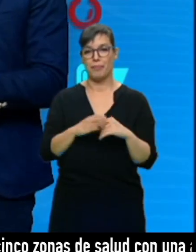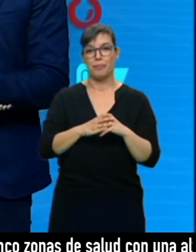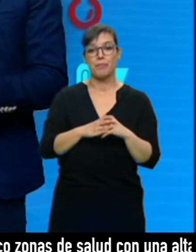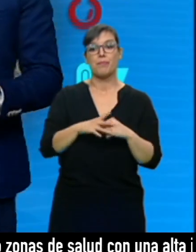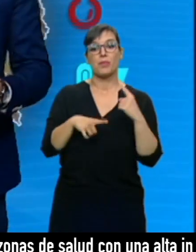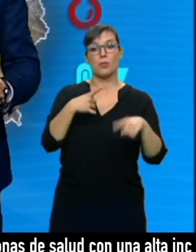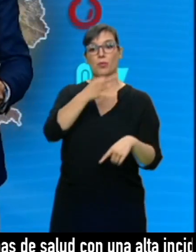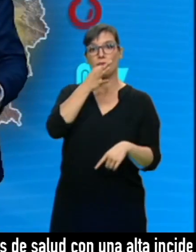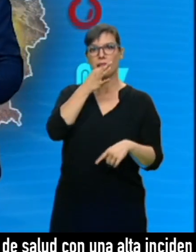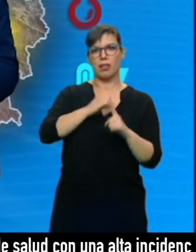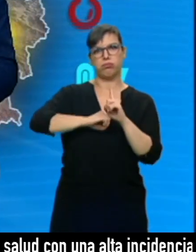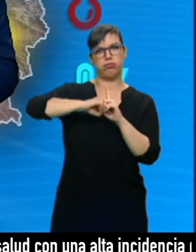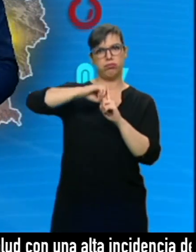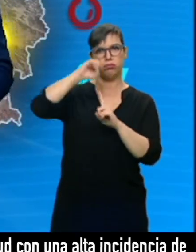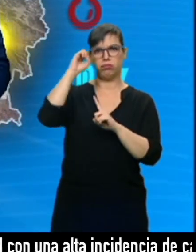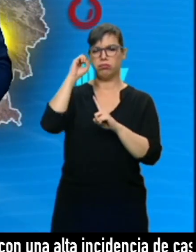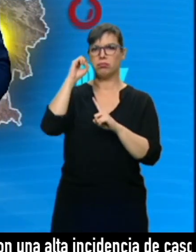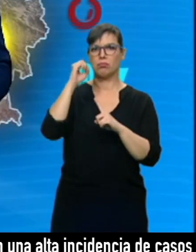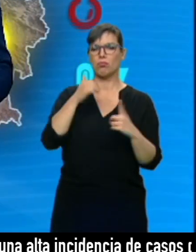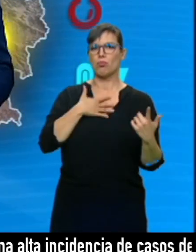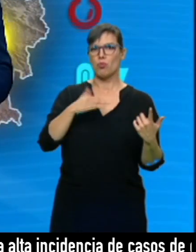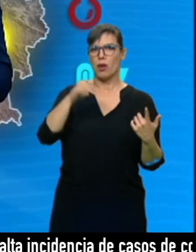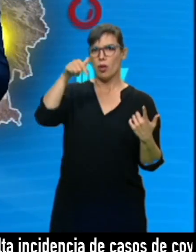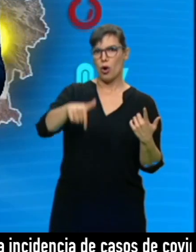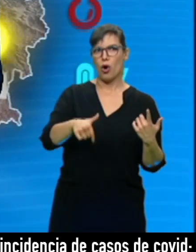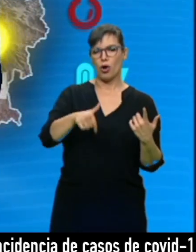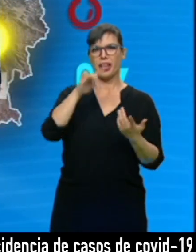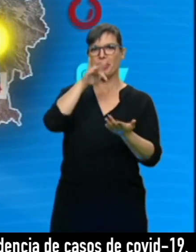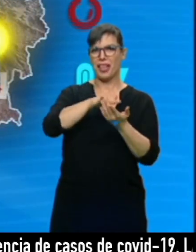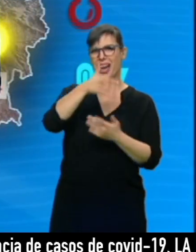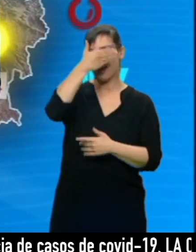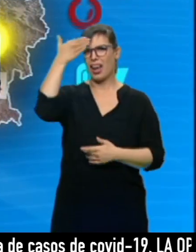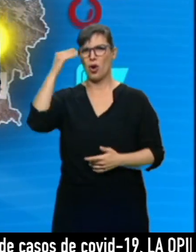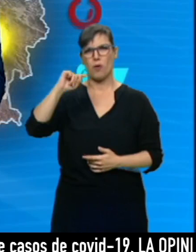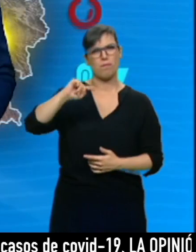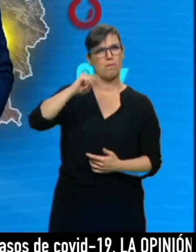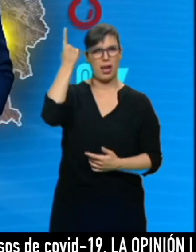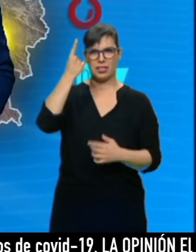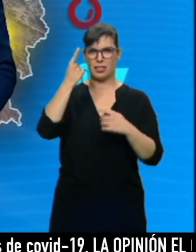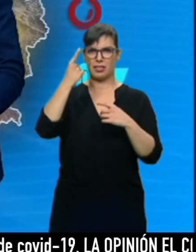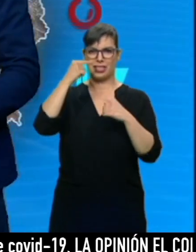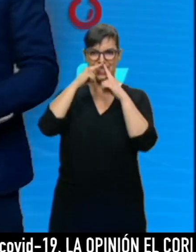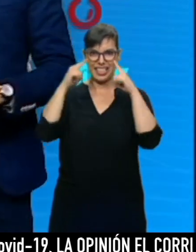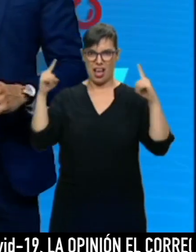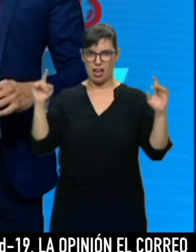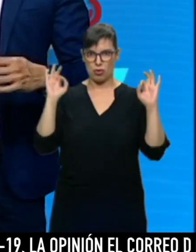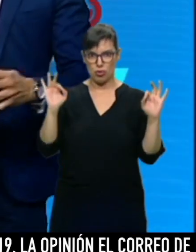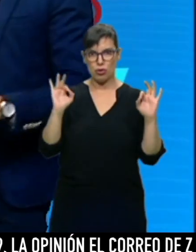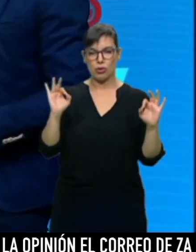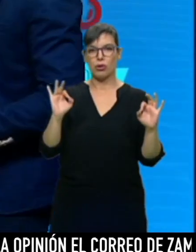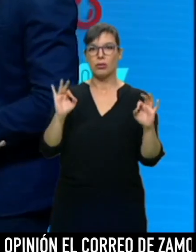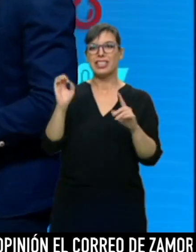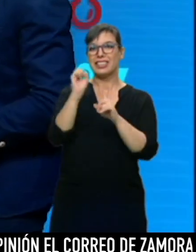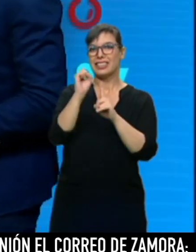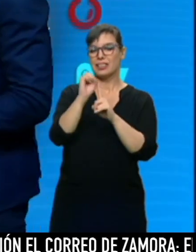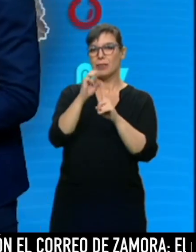la tarde van a subir las temperaturas. Puede que sea uno de los días más calurosos, si no el que más, de 2020, con